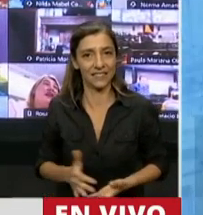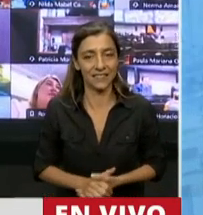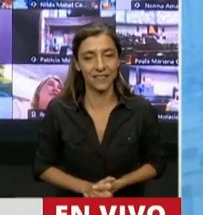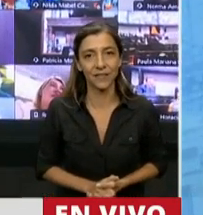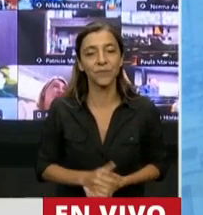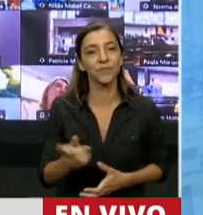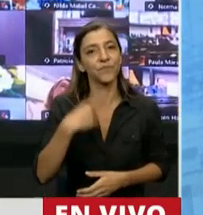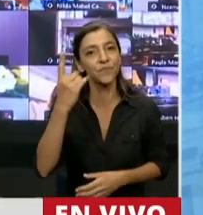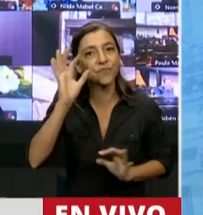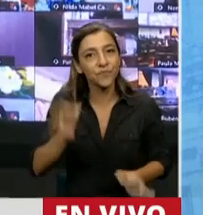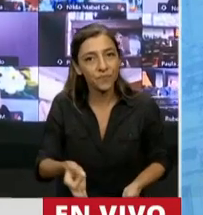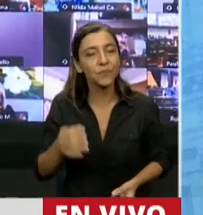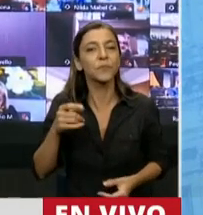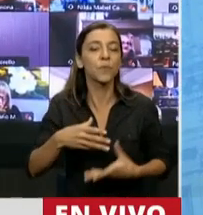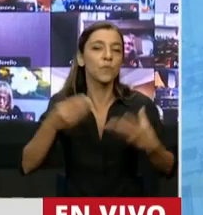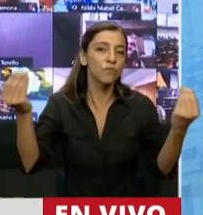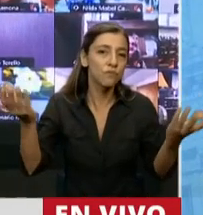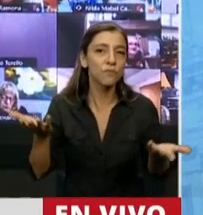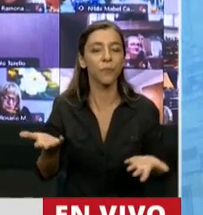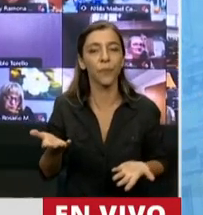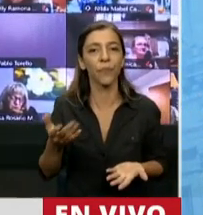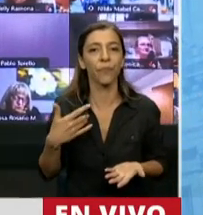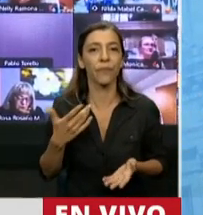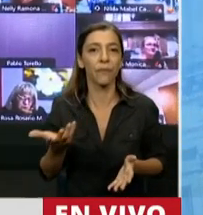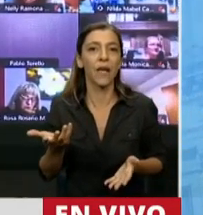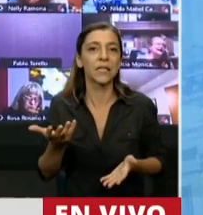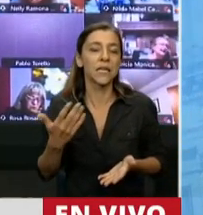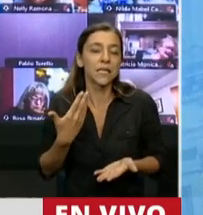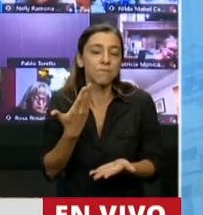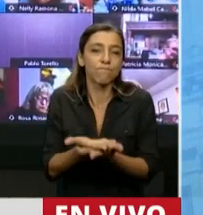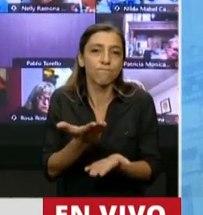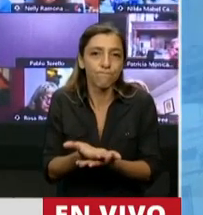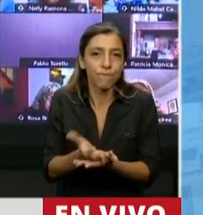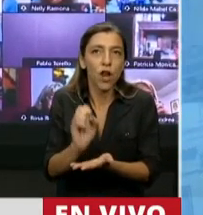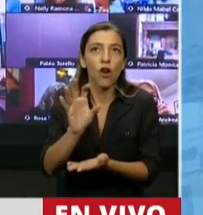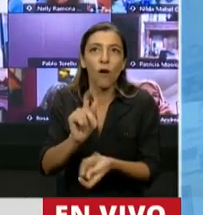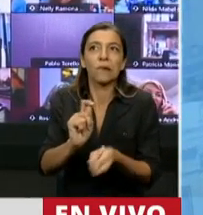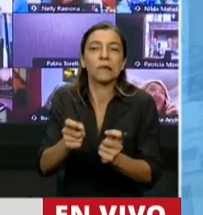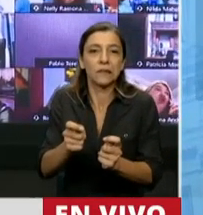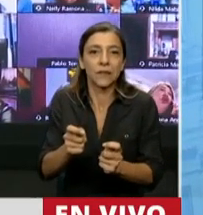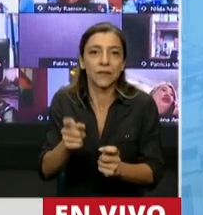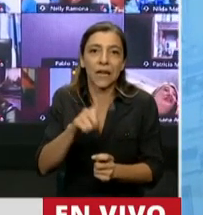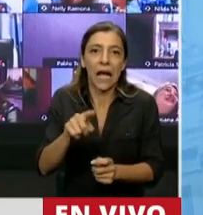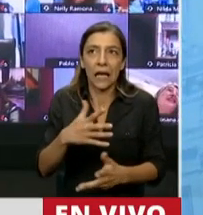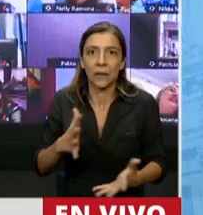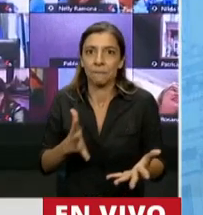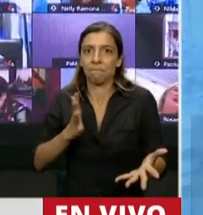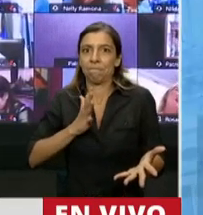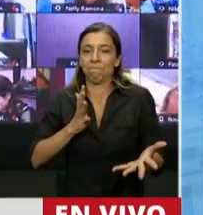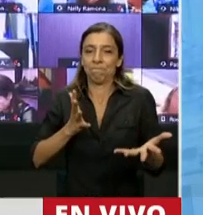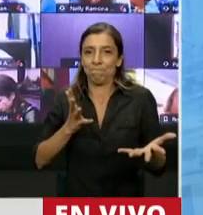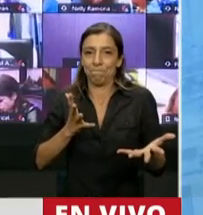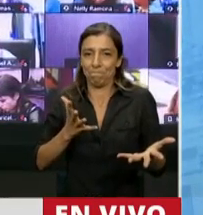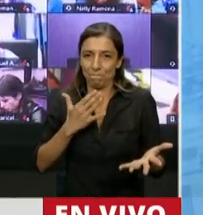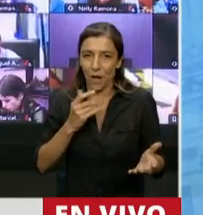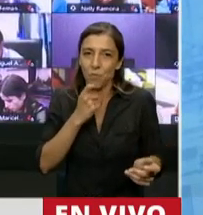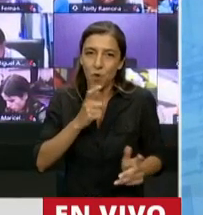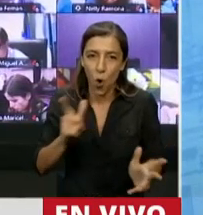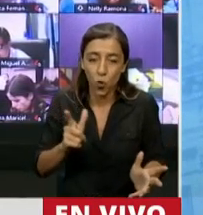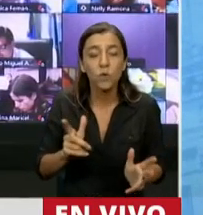Sabemos que muchas veces es antipático una propuesta de un cambio de nombre, pero la verdad es que yo hasta